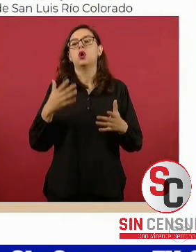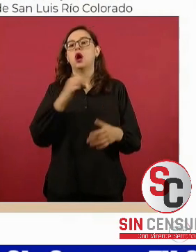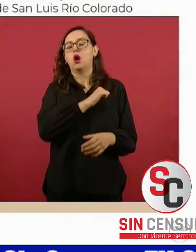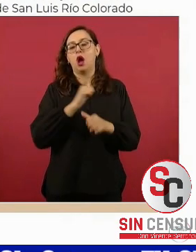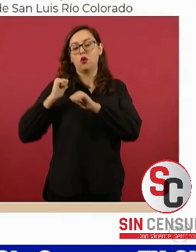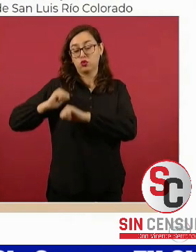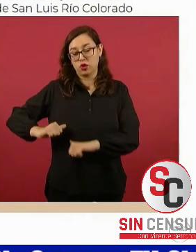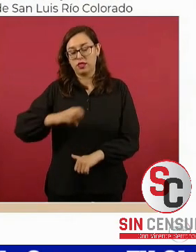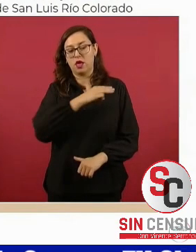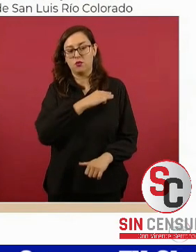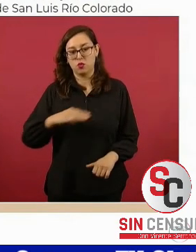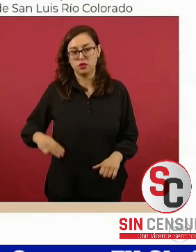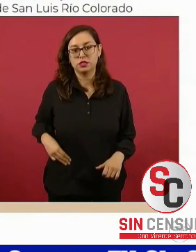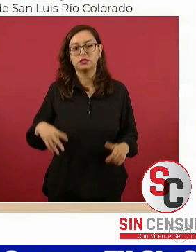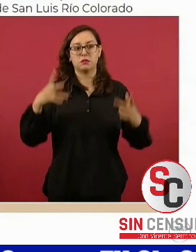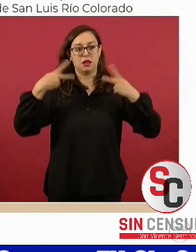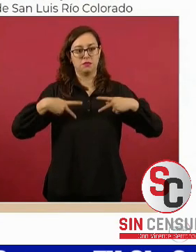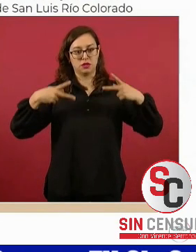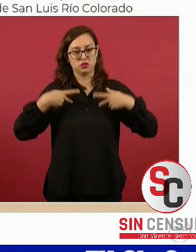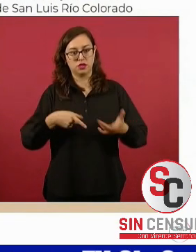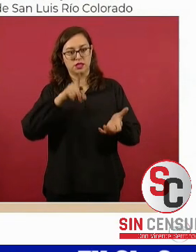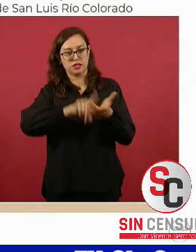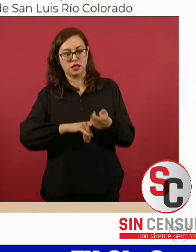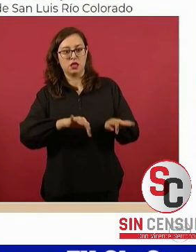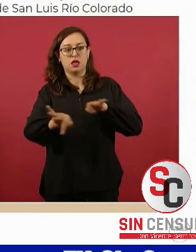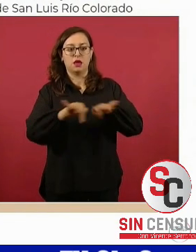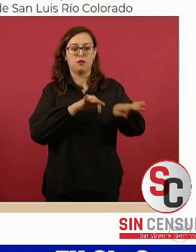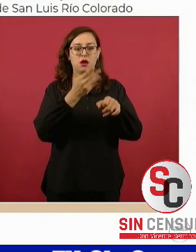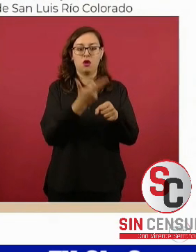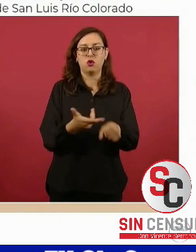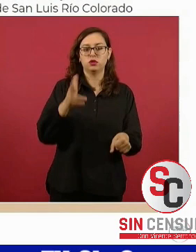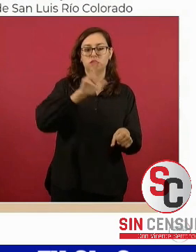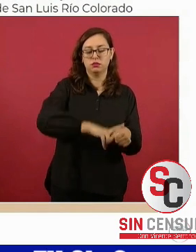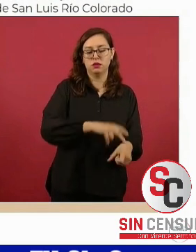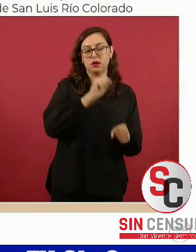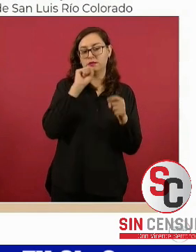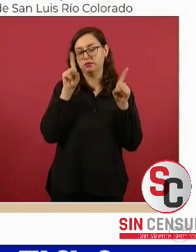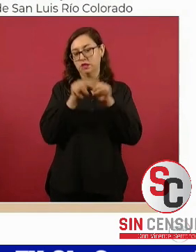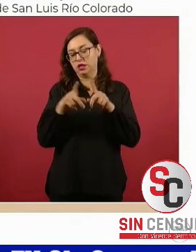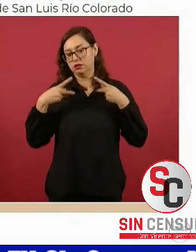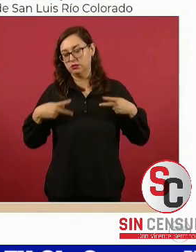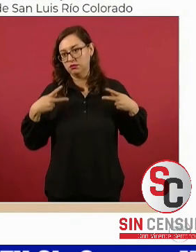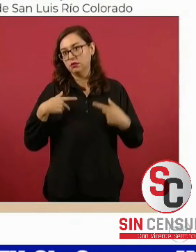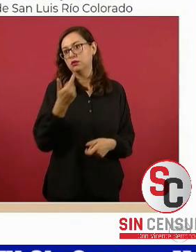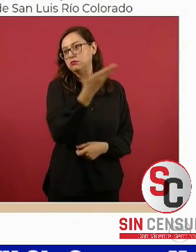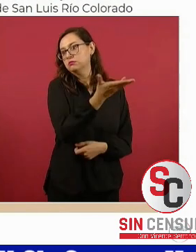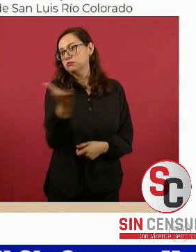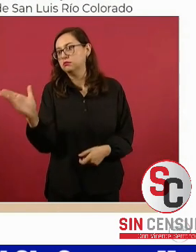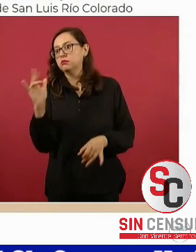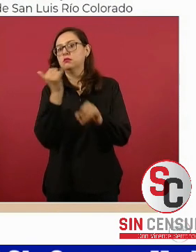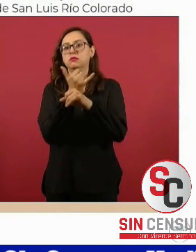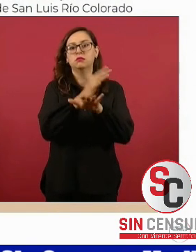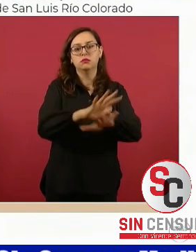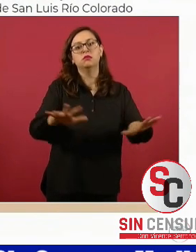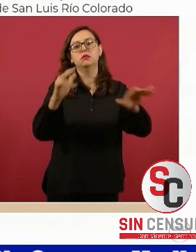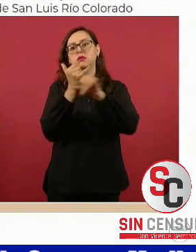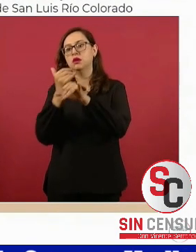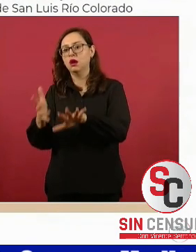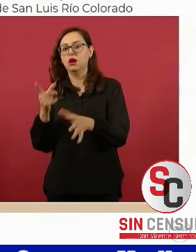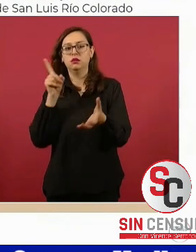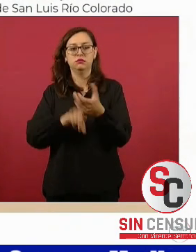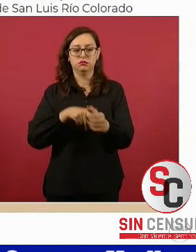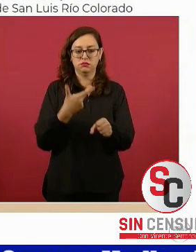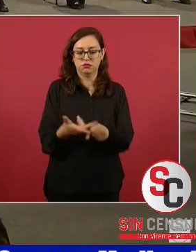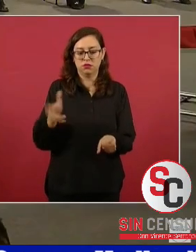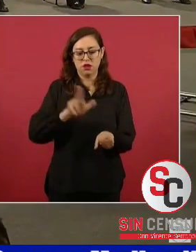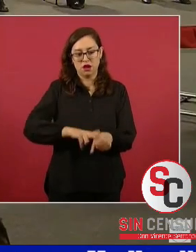el personal, con los propios usuarios de los sistemas de salud. También se encuentran reorganizando áreas y servicios de hospitales y